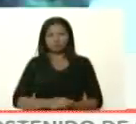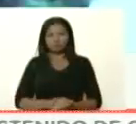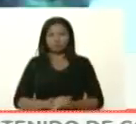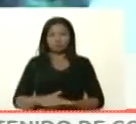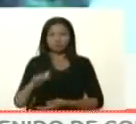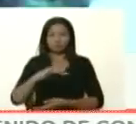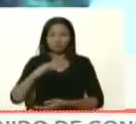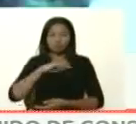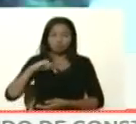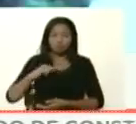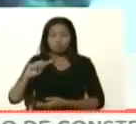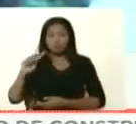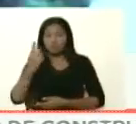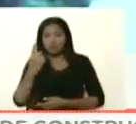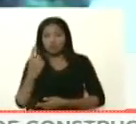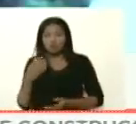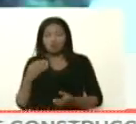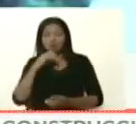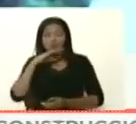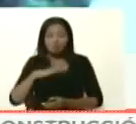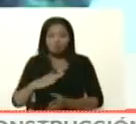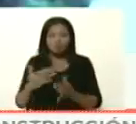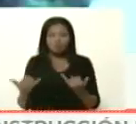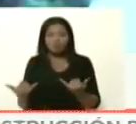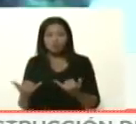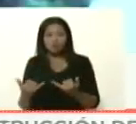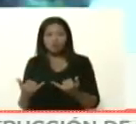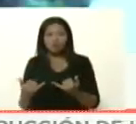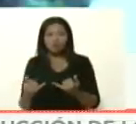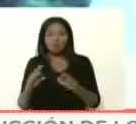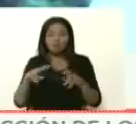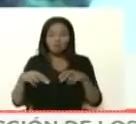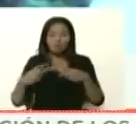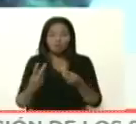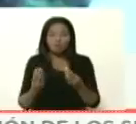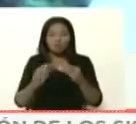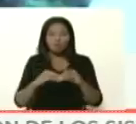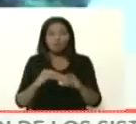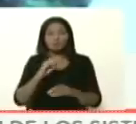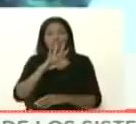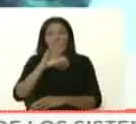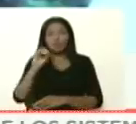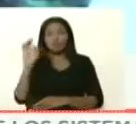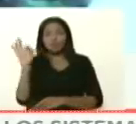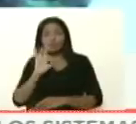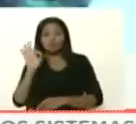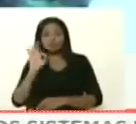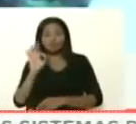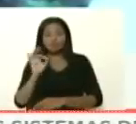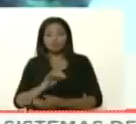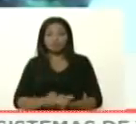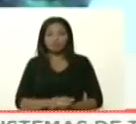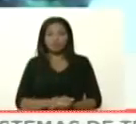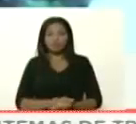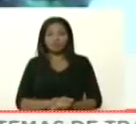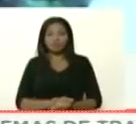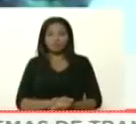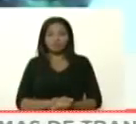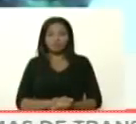le estamos dando por primera vez en la historia, está conformada el 50%